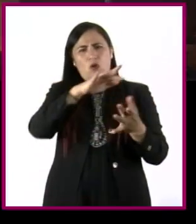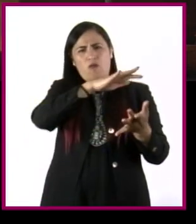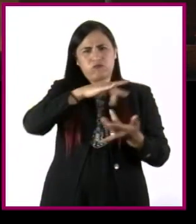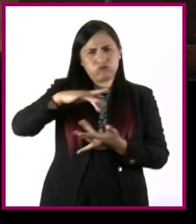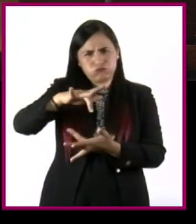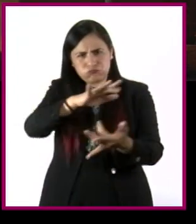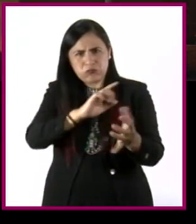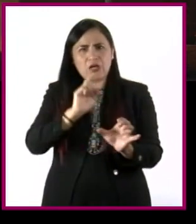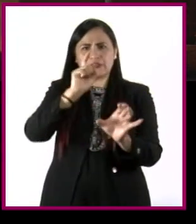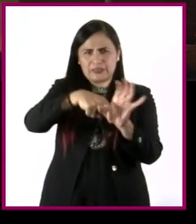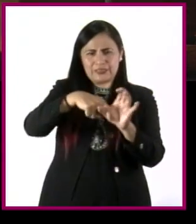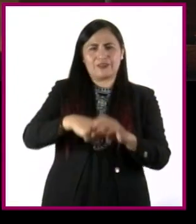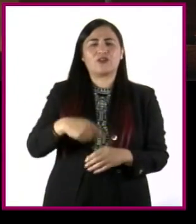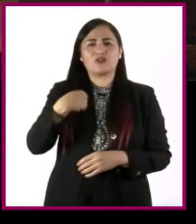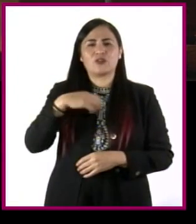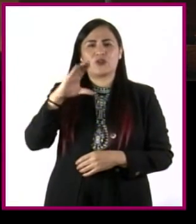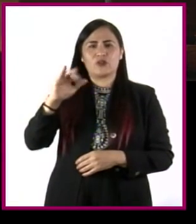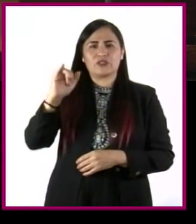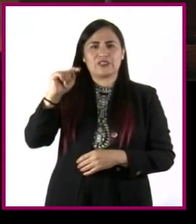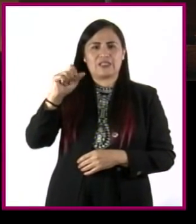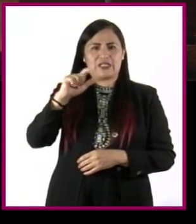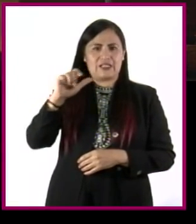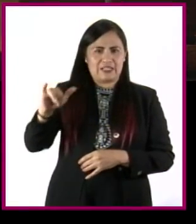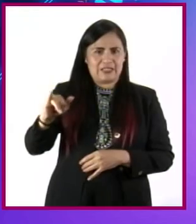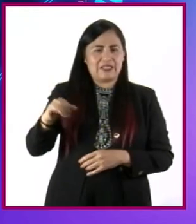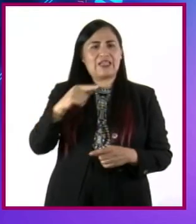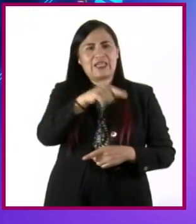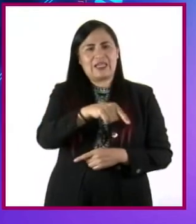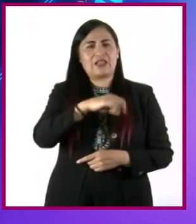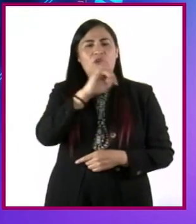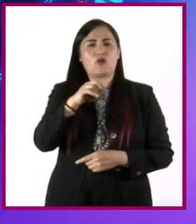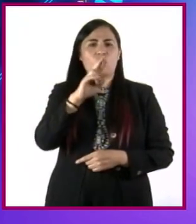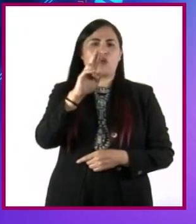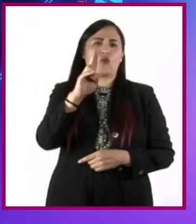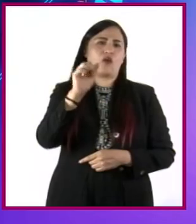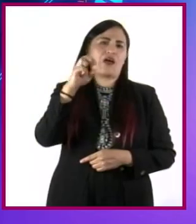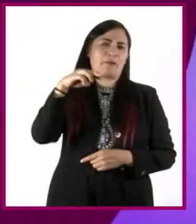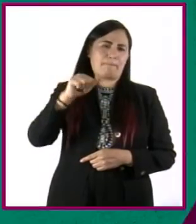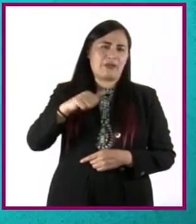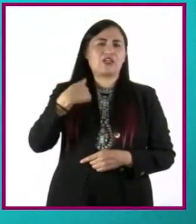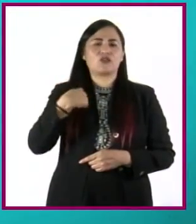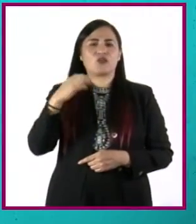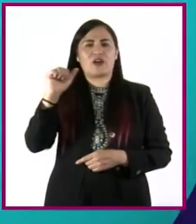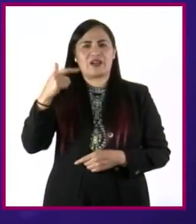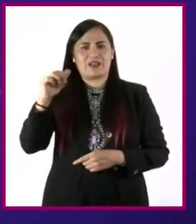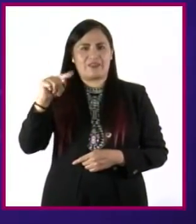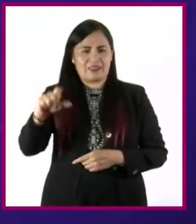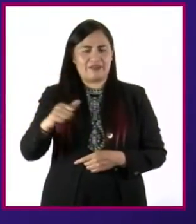sociales. Yo soy Citlali y él es Juana Mercury. Y yo, Ágata.